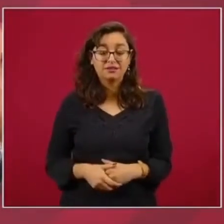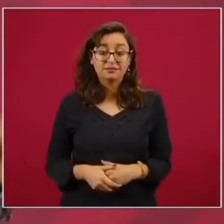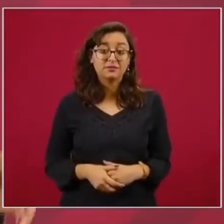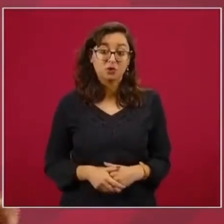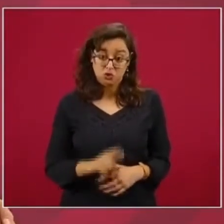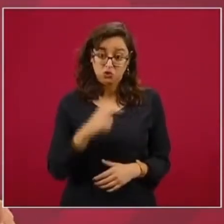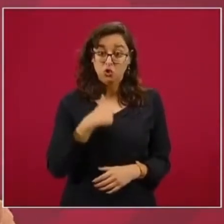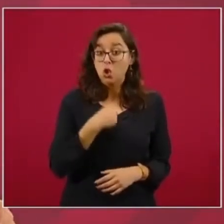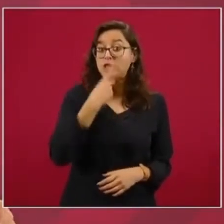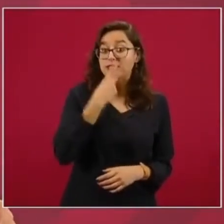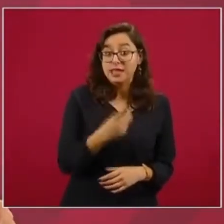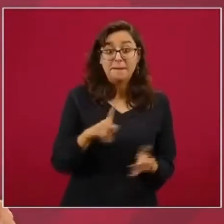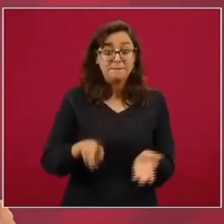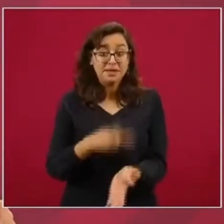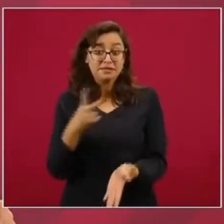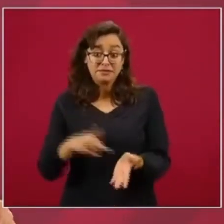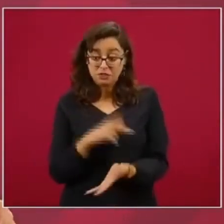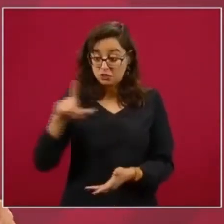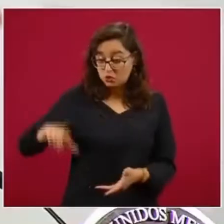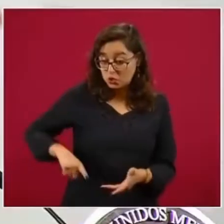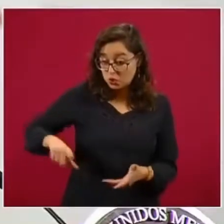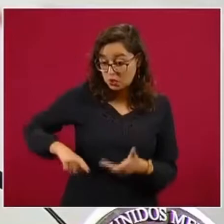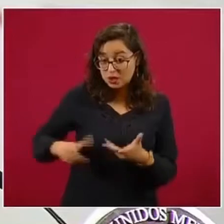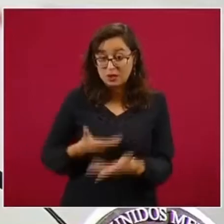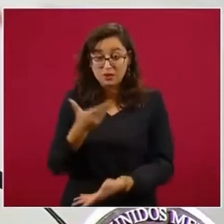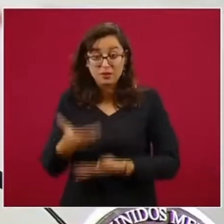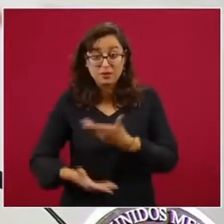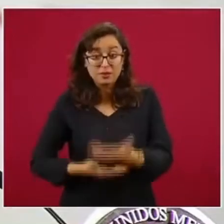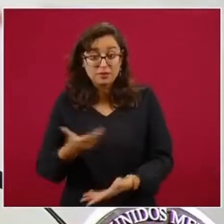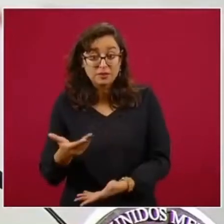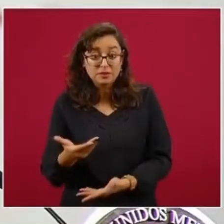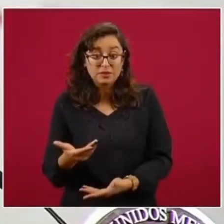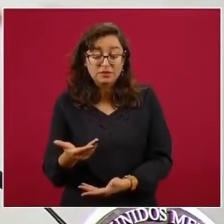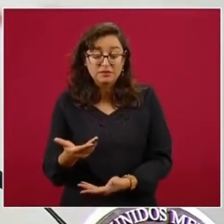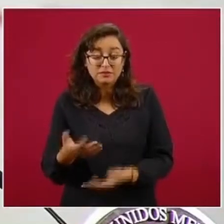funcionario público el 90% es honestidad